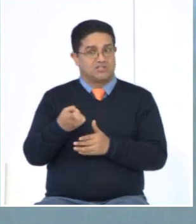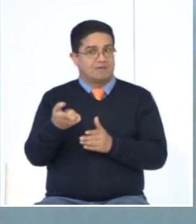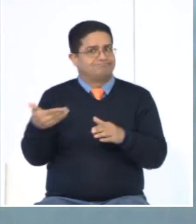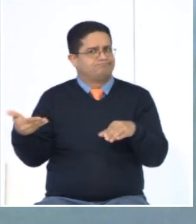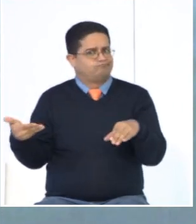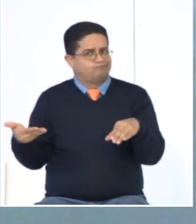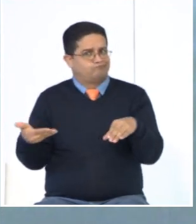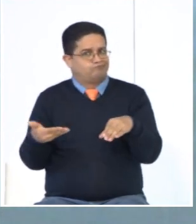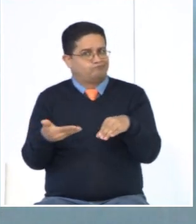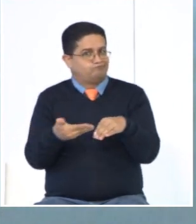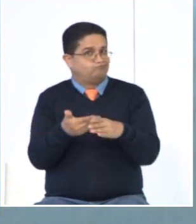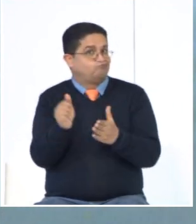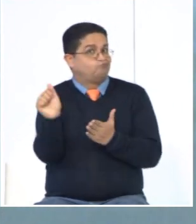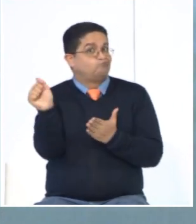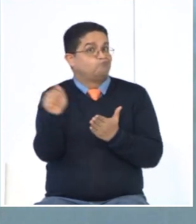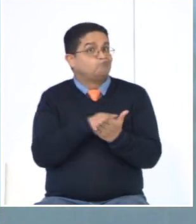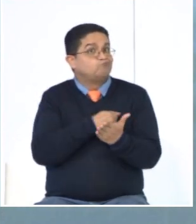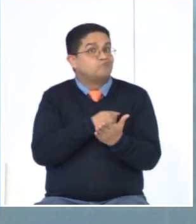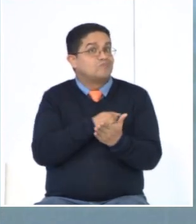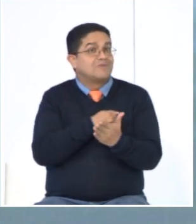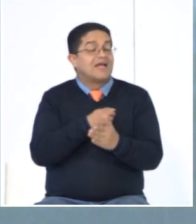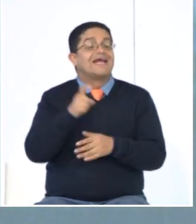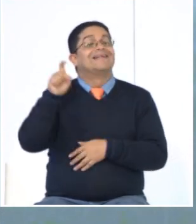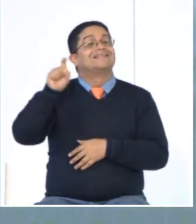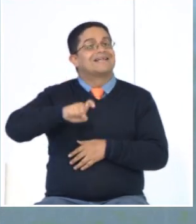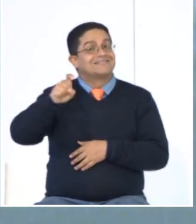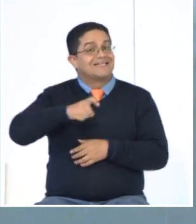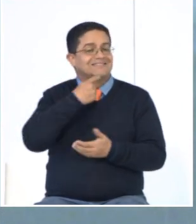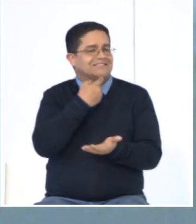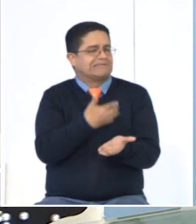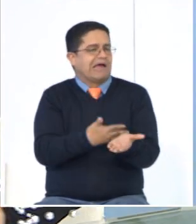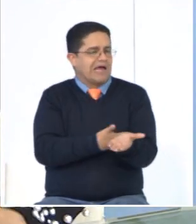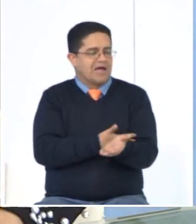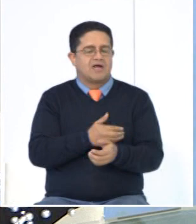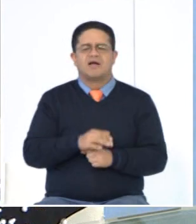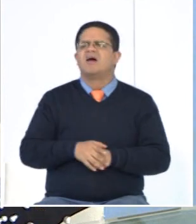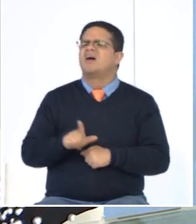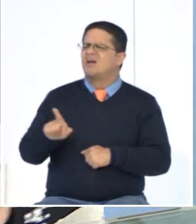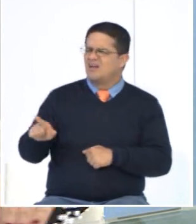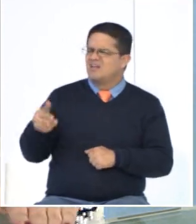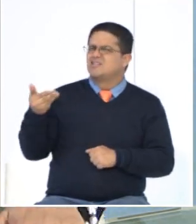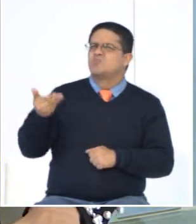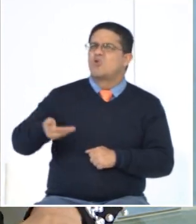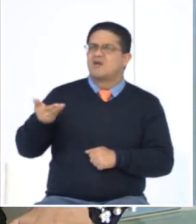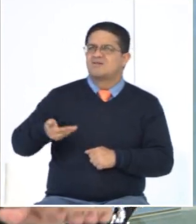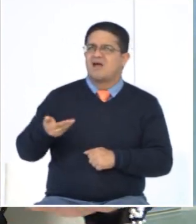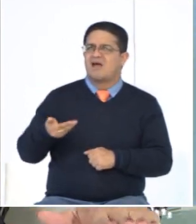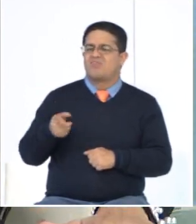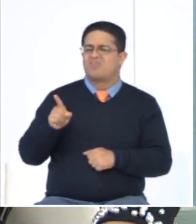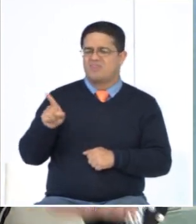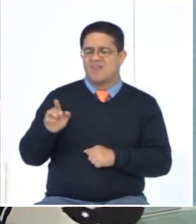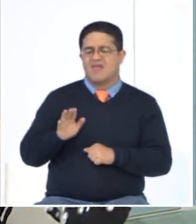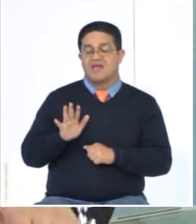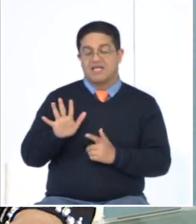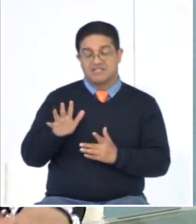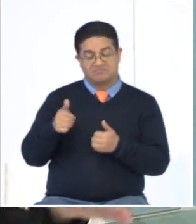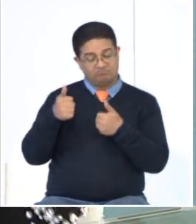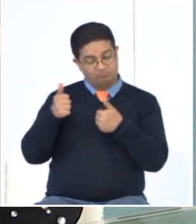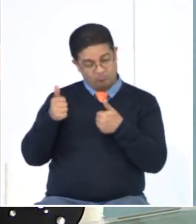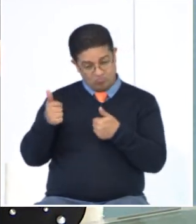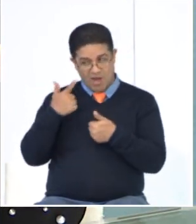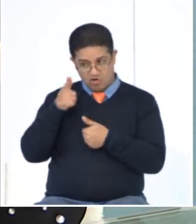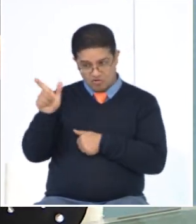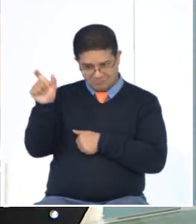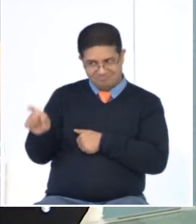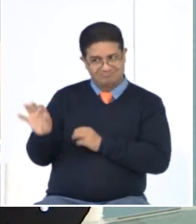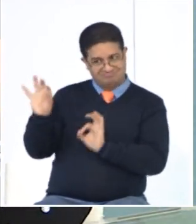en el estudio de imagen, amerita una biopsia. Importante también seguir viendo esto y por eso qué bueno hablarlo con un